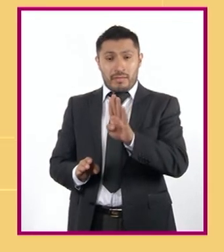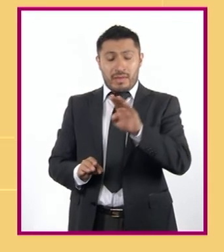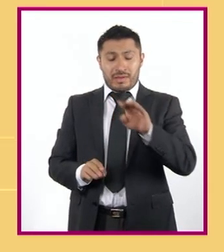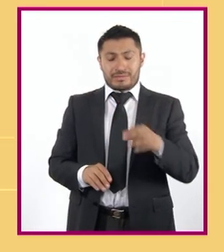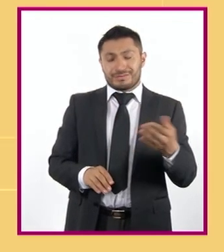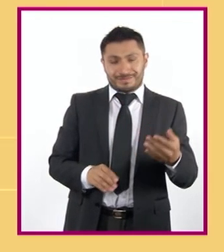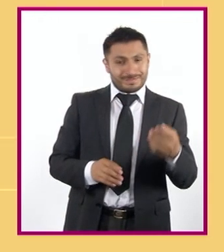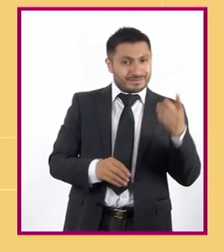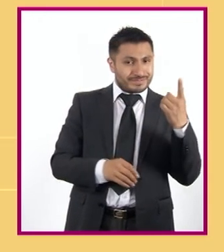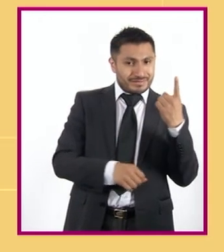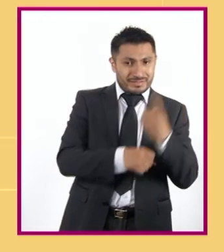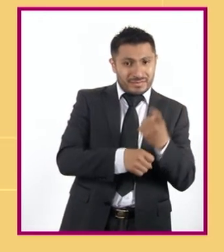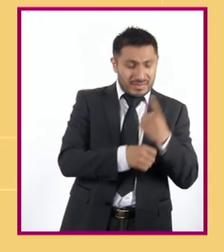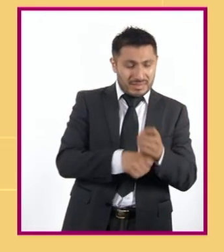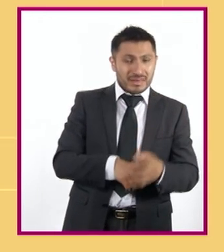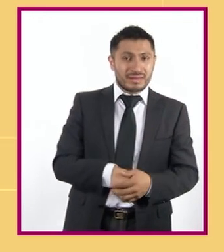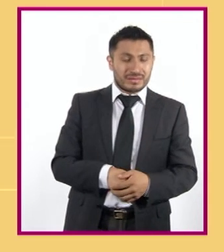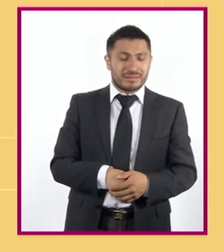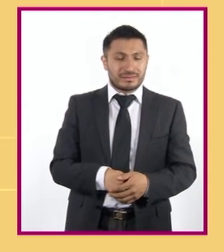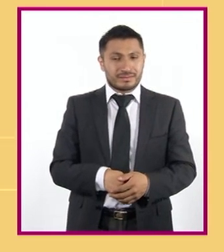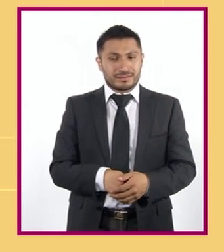figura inicial.